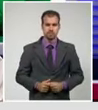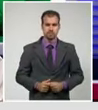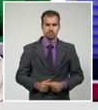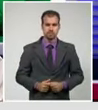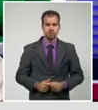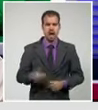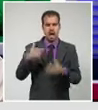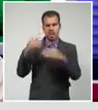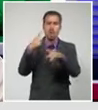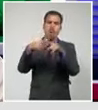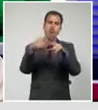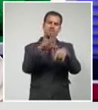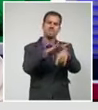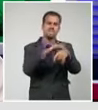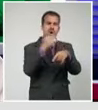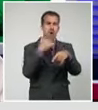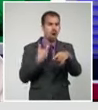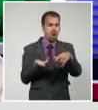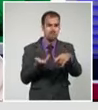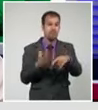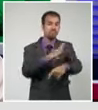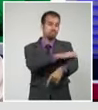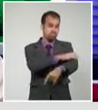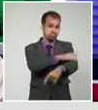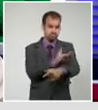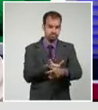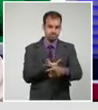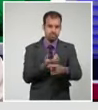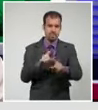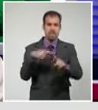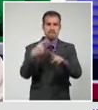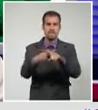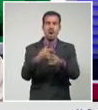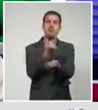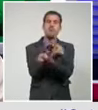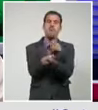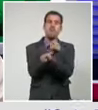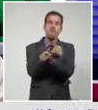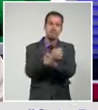de hipertensión arterial, una artrosis generalizada,